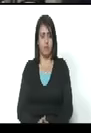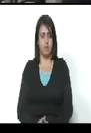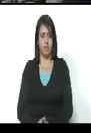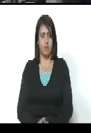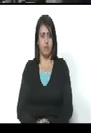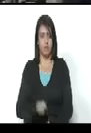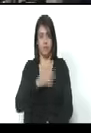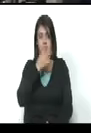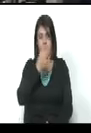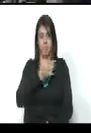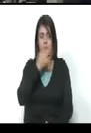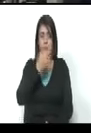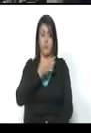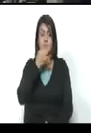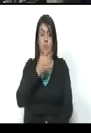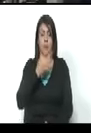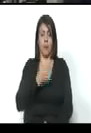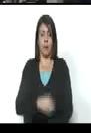Buenas tardes.